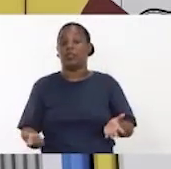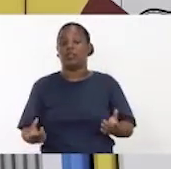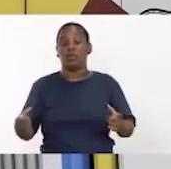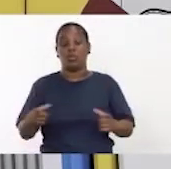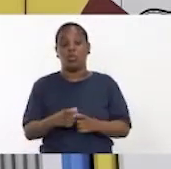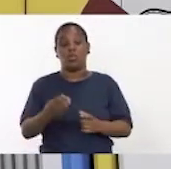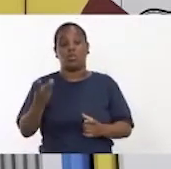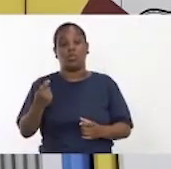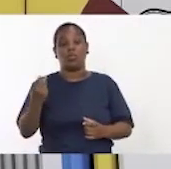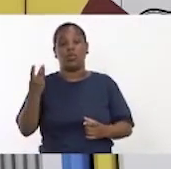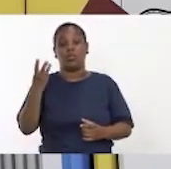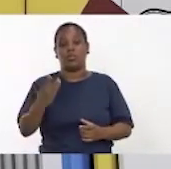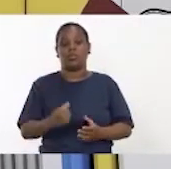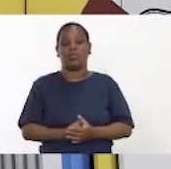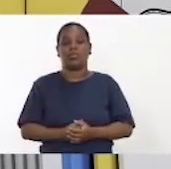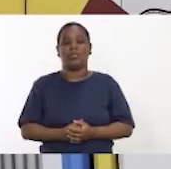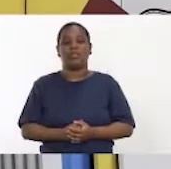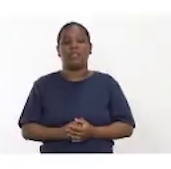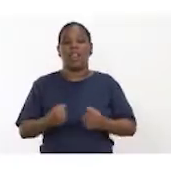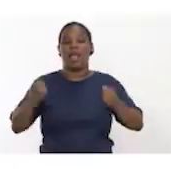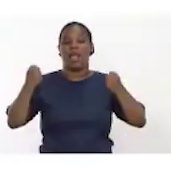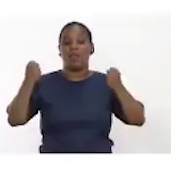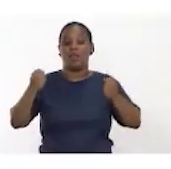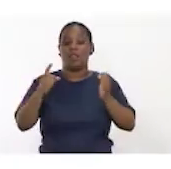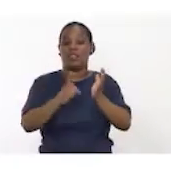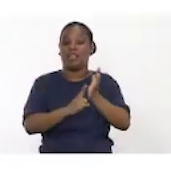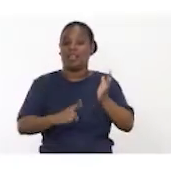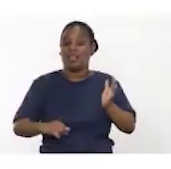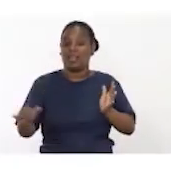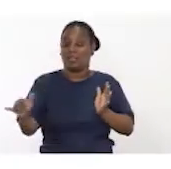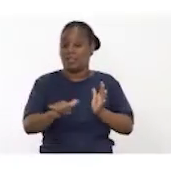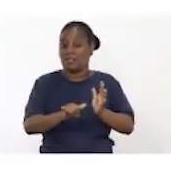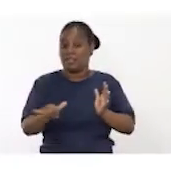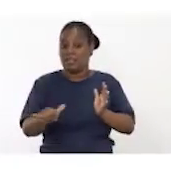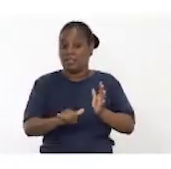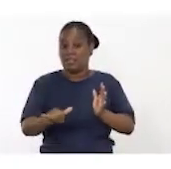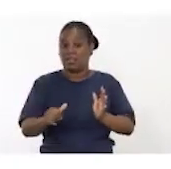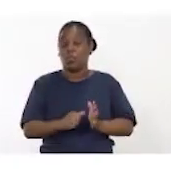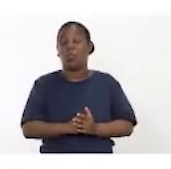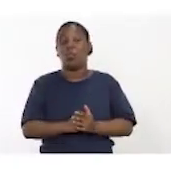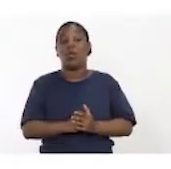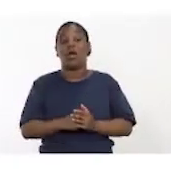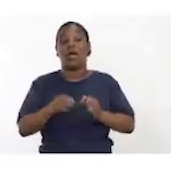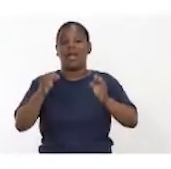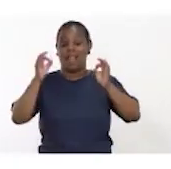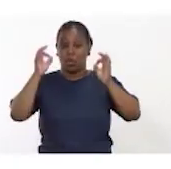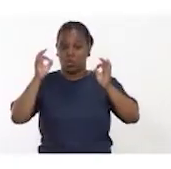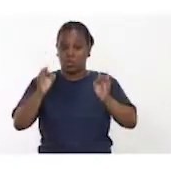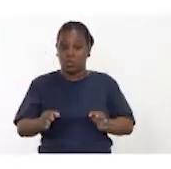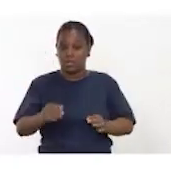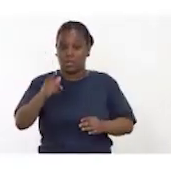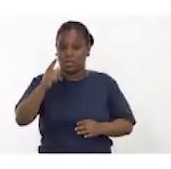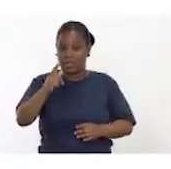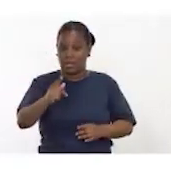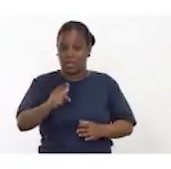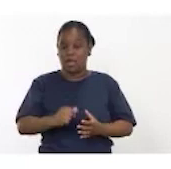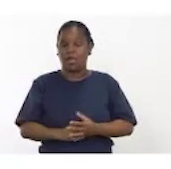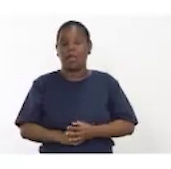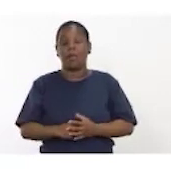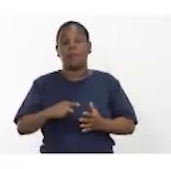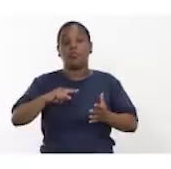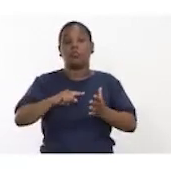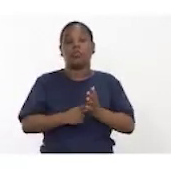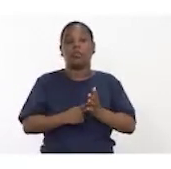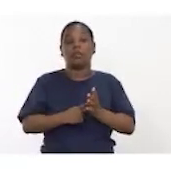Electrostática, unidad número 3. La fuerza eléctrica va a ser igual a la constante